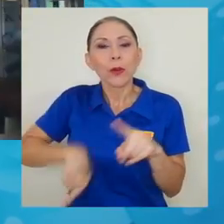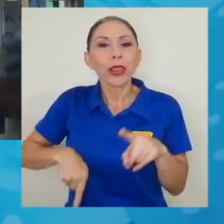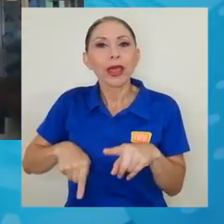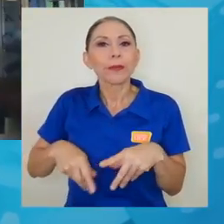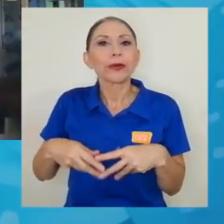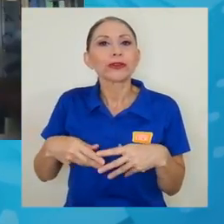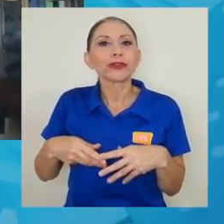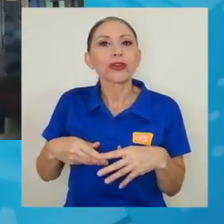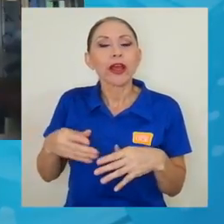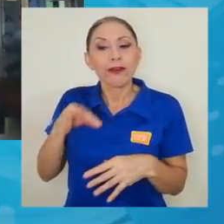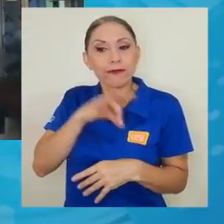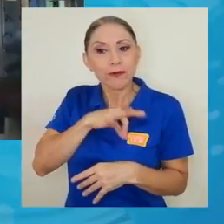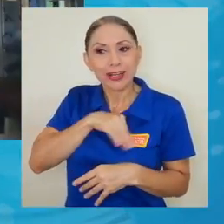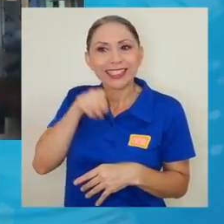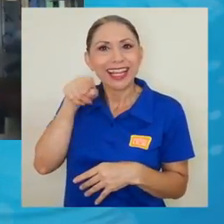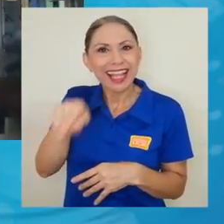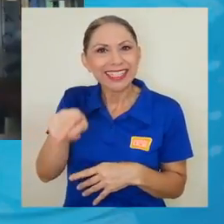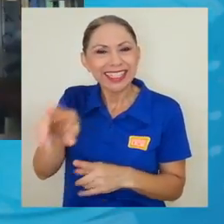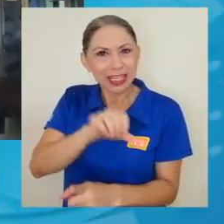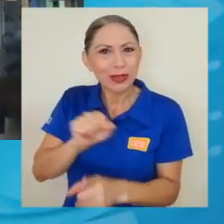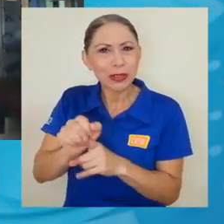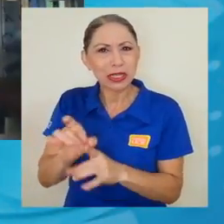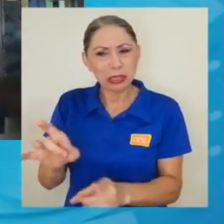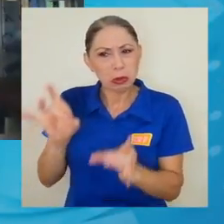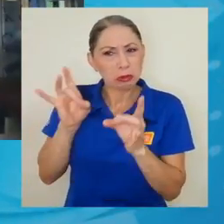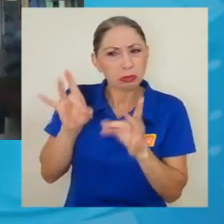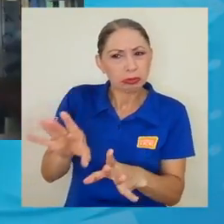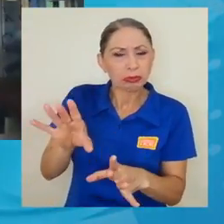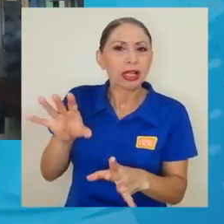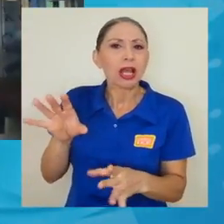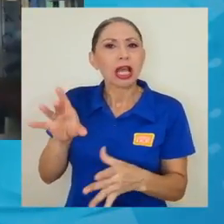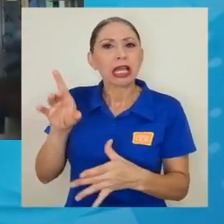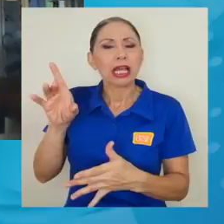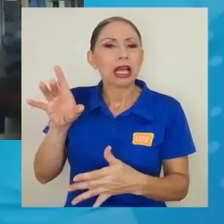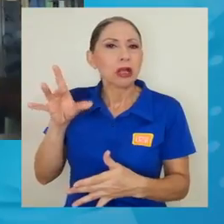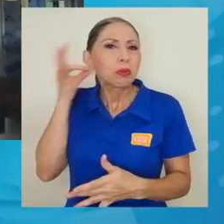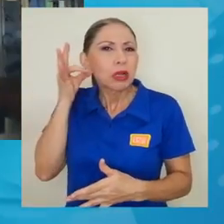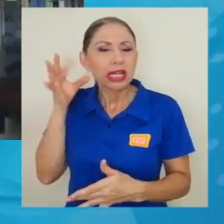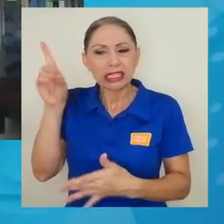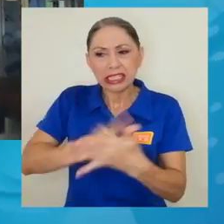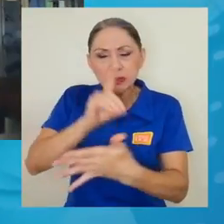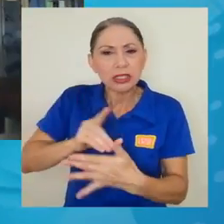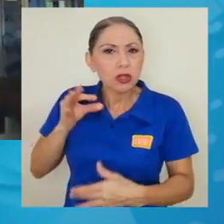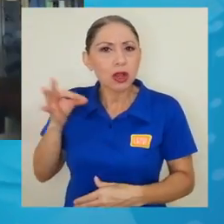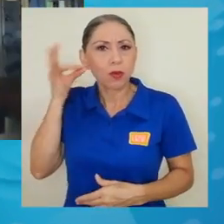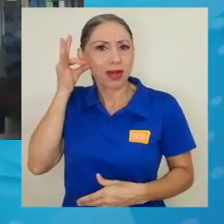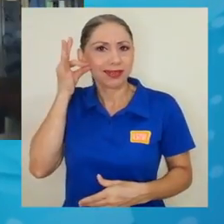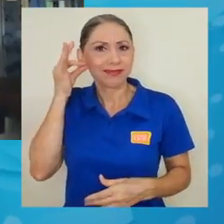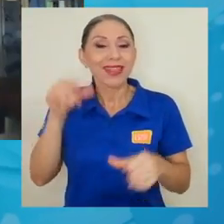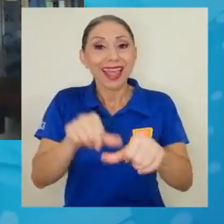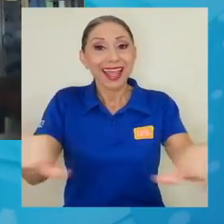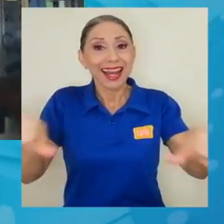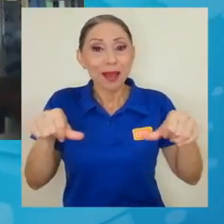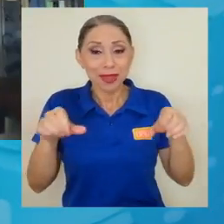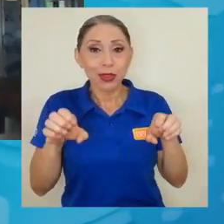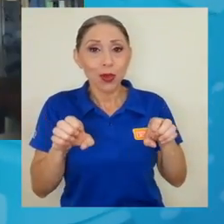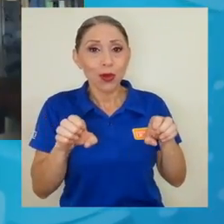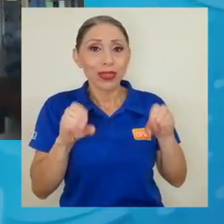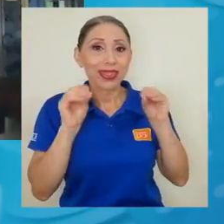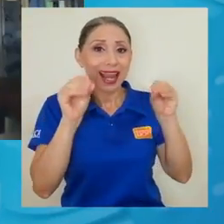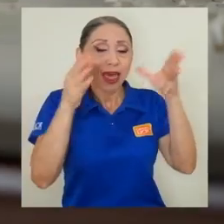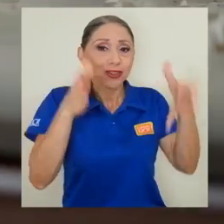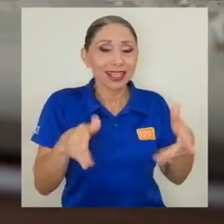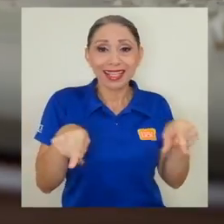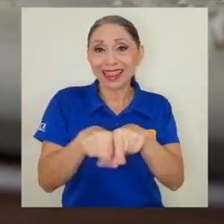habilitadoras del sexismo, de la misoginia, de todas las formas de discriminación contra las mujeres, tanto en el ámbito de la docencia como en el